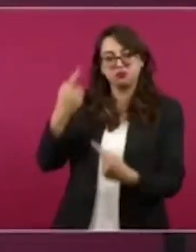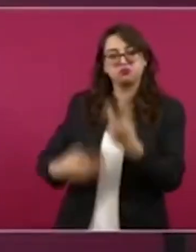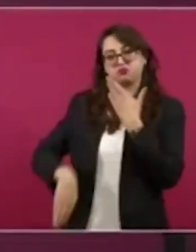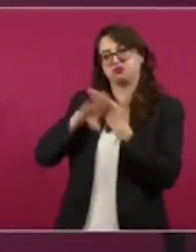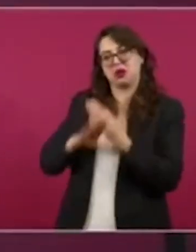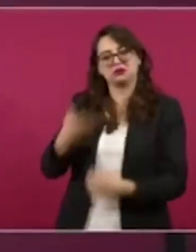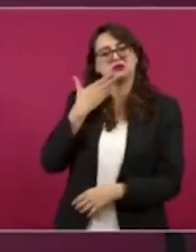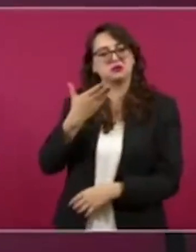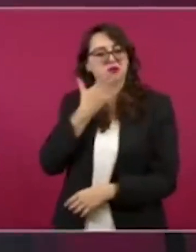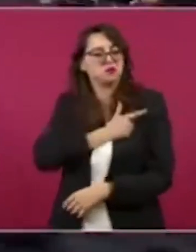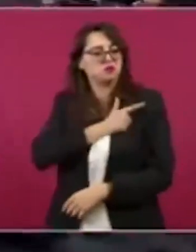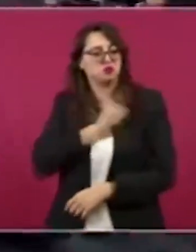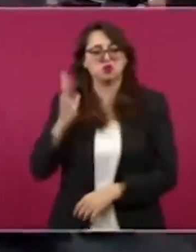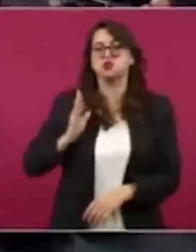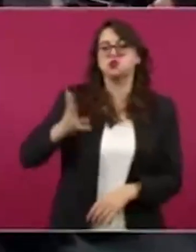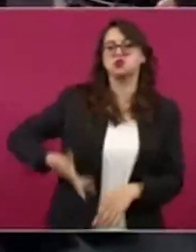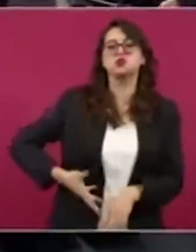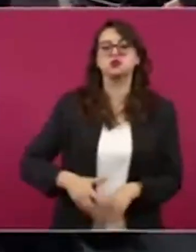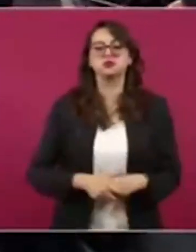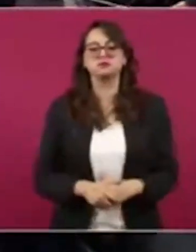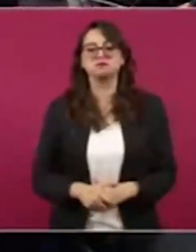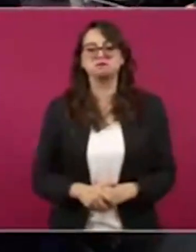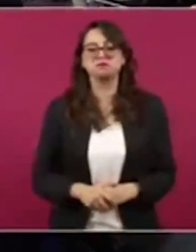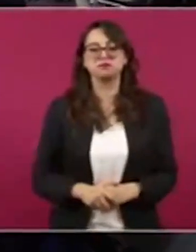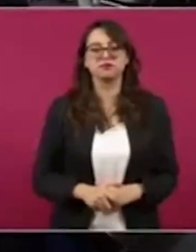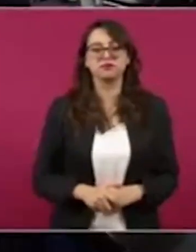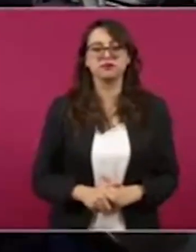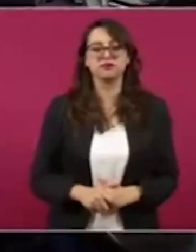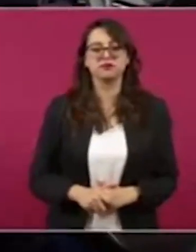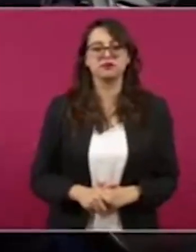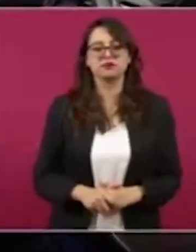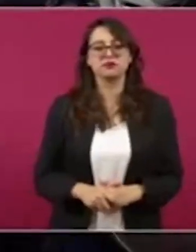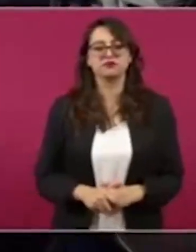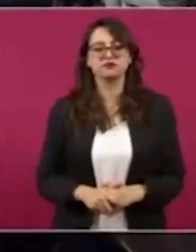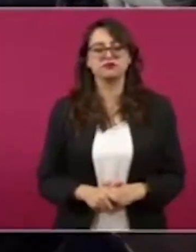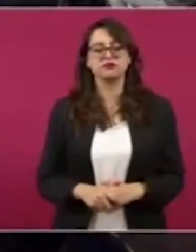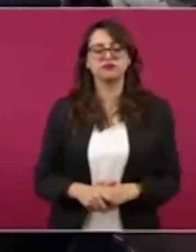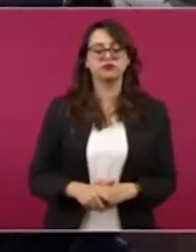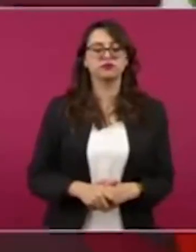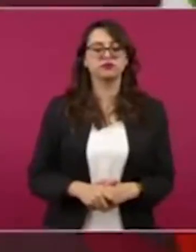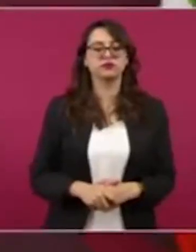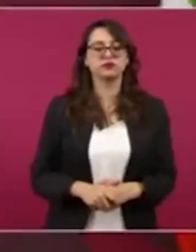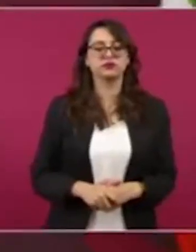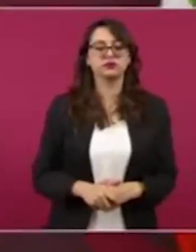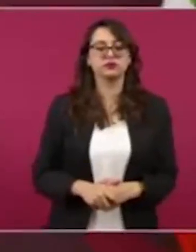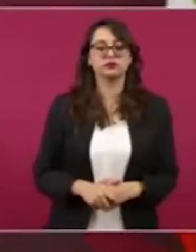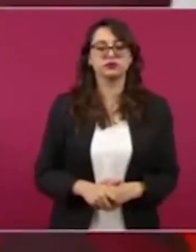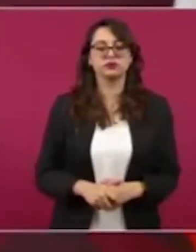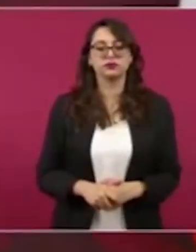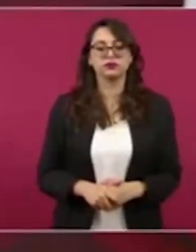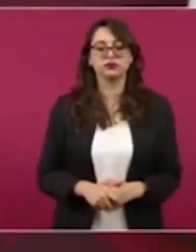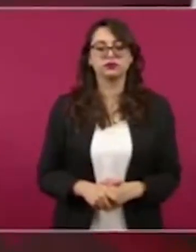ciudadanos de Perú conozcan su argumento. Asimismo, AMLO señaló que lo que Perú debería de hacer es dejar en libertad al presidente